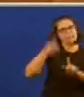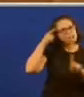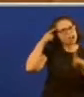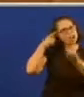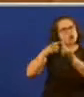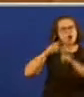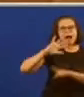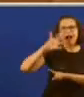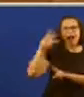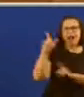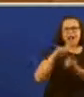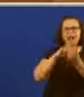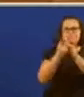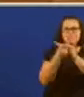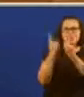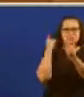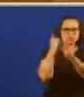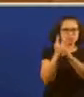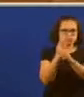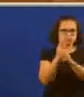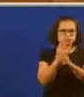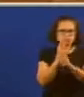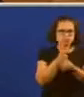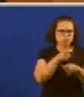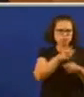climático.